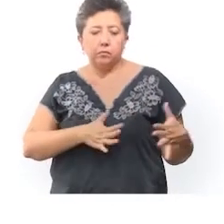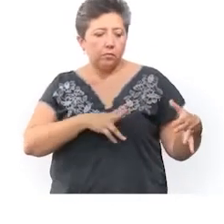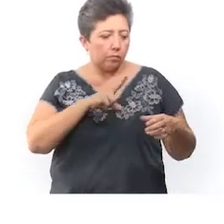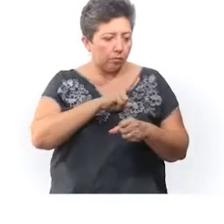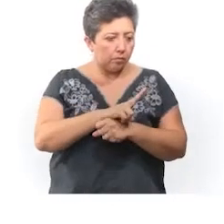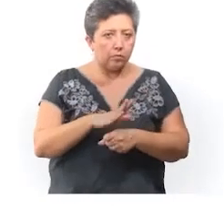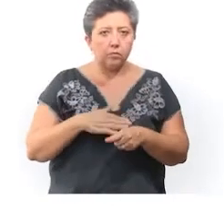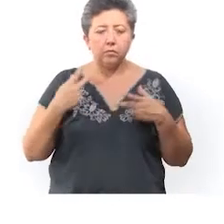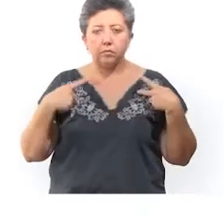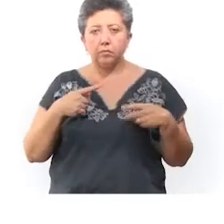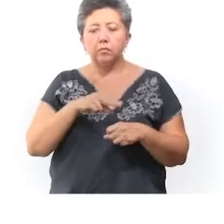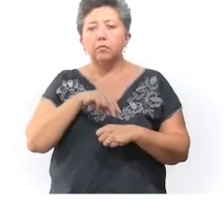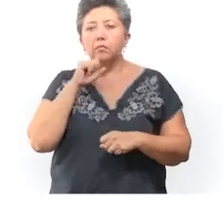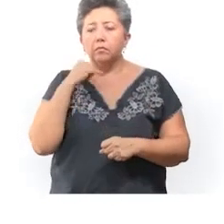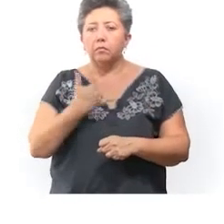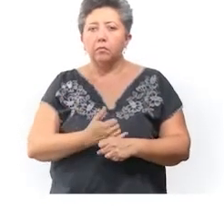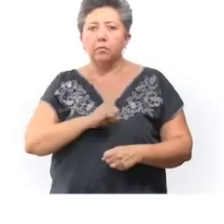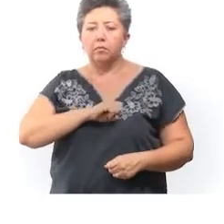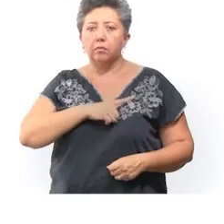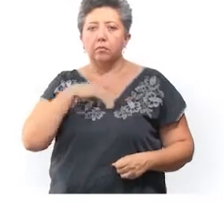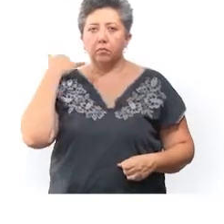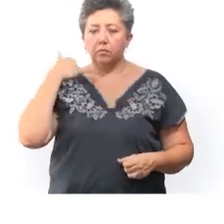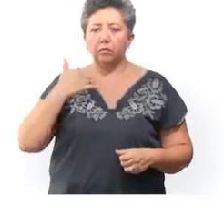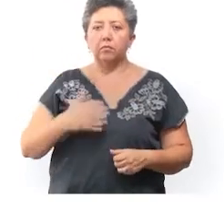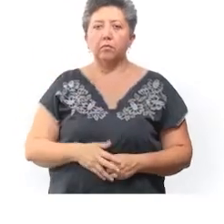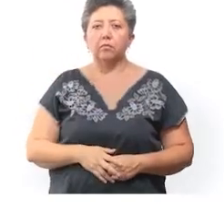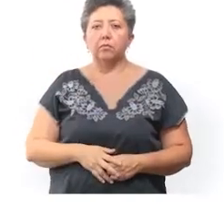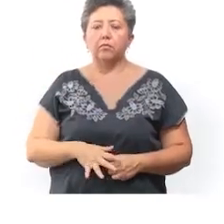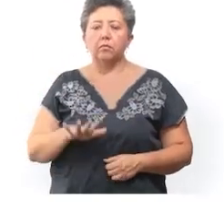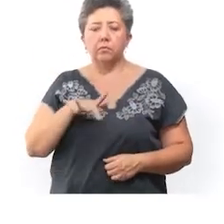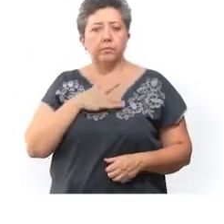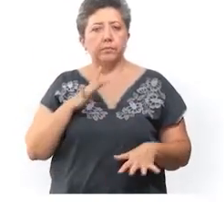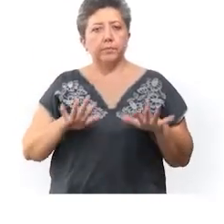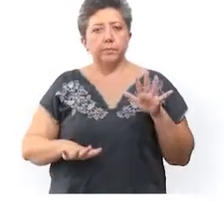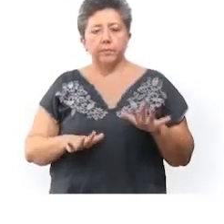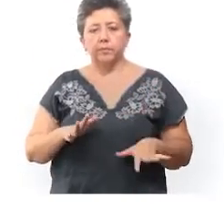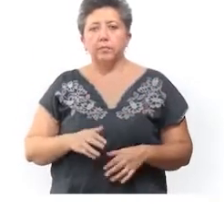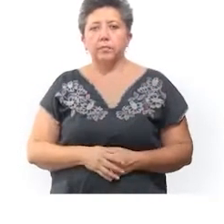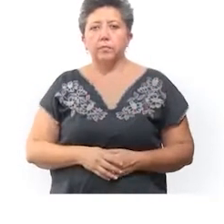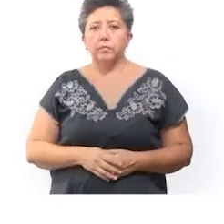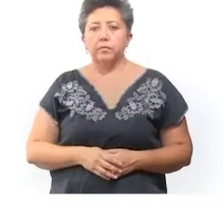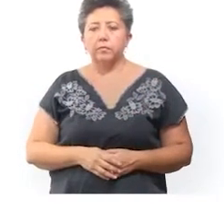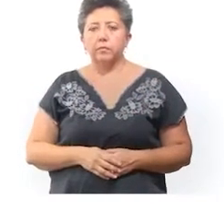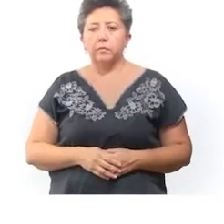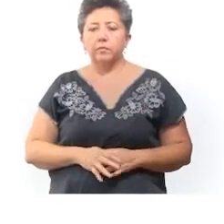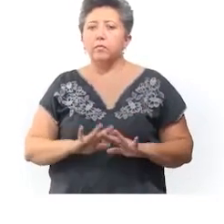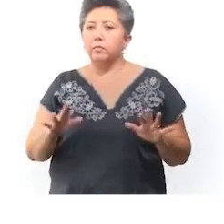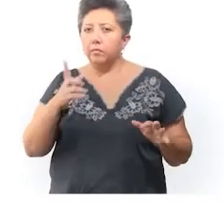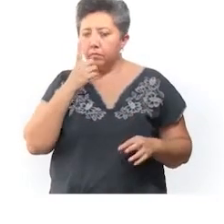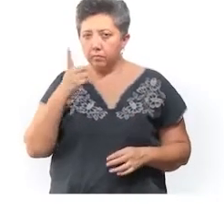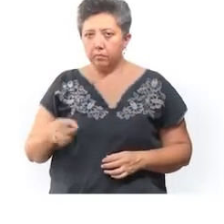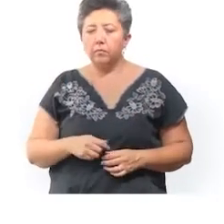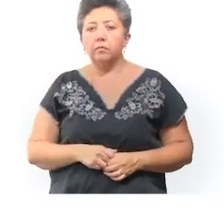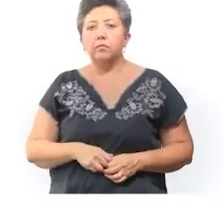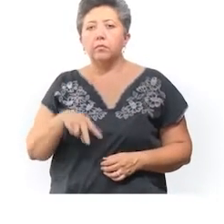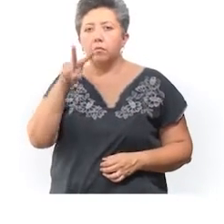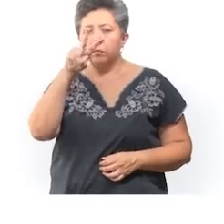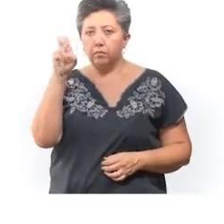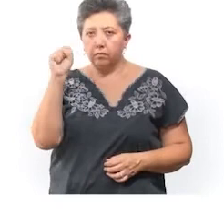aislados, monitoreados por personal médico de la Secretaría de Salud de Yucatán. Presentan síntomas leves. Como ya se